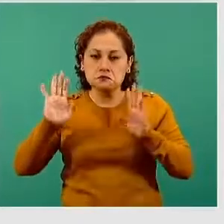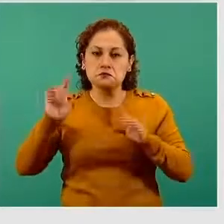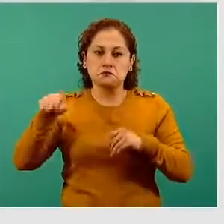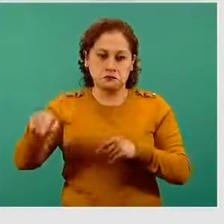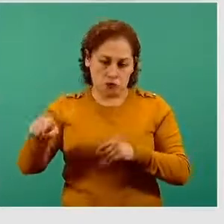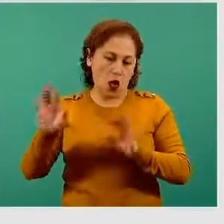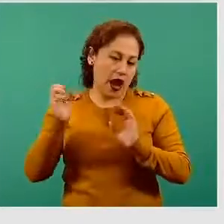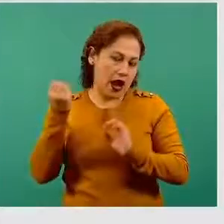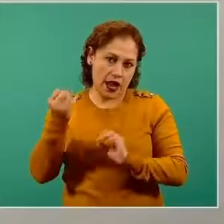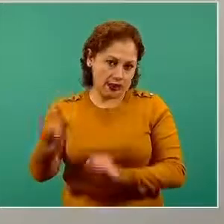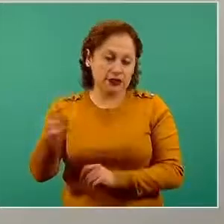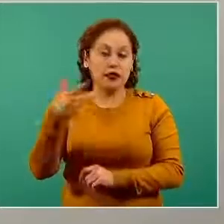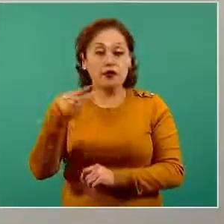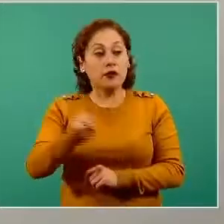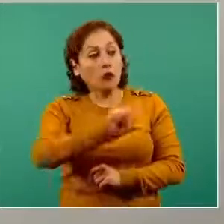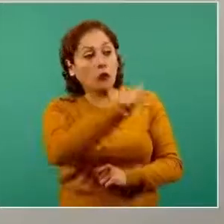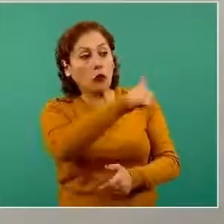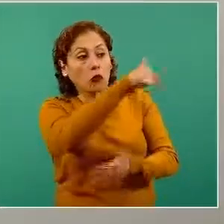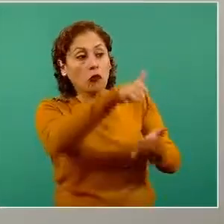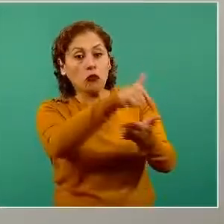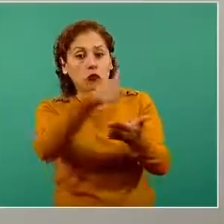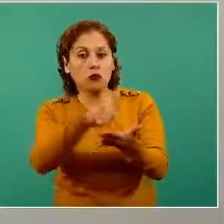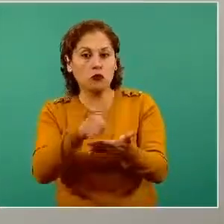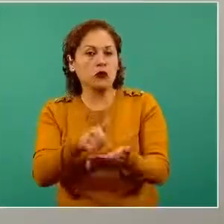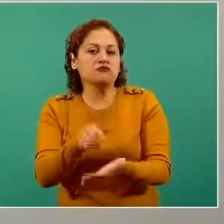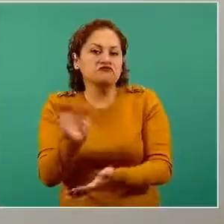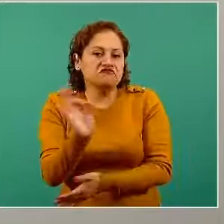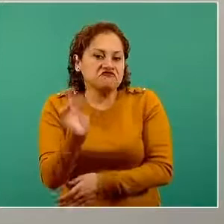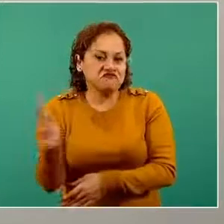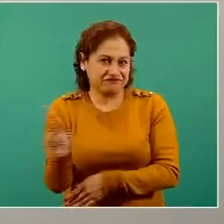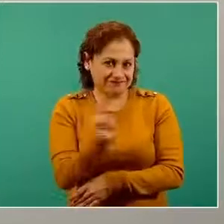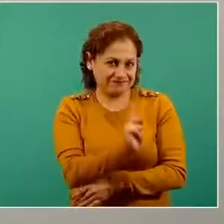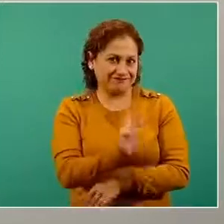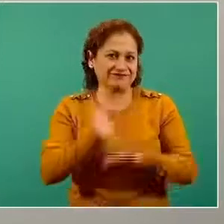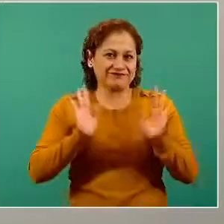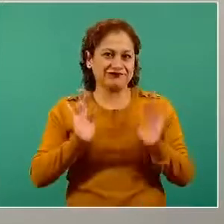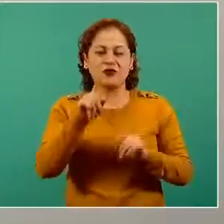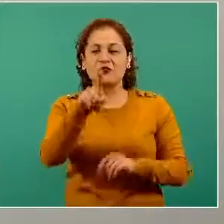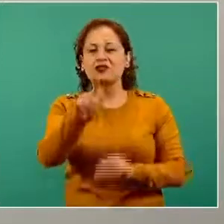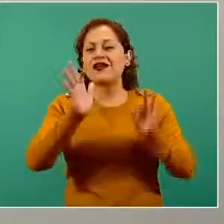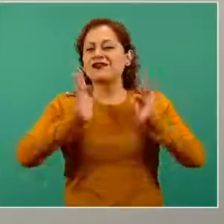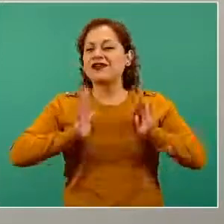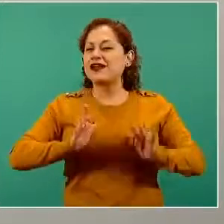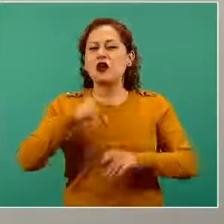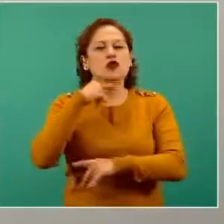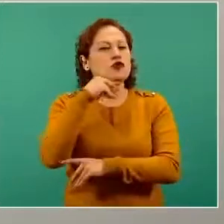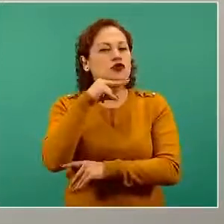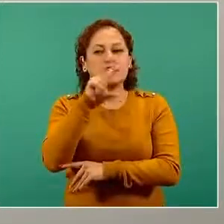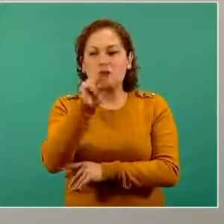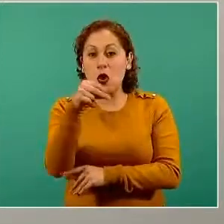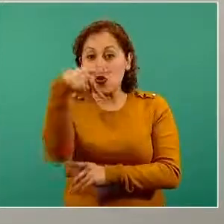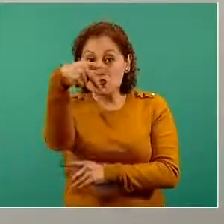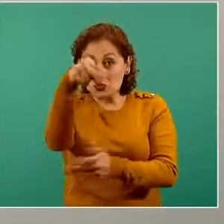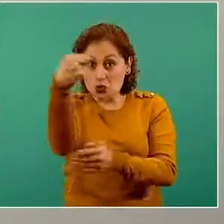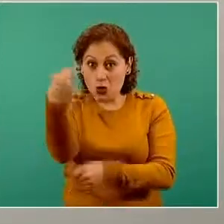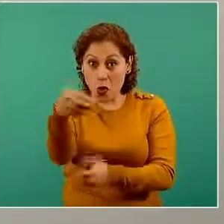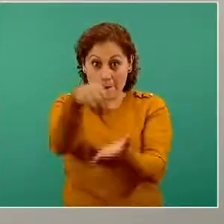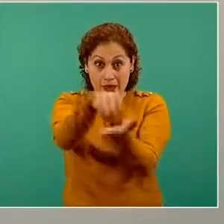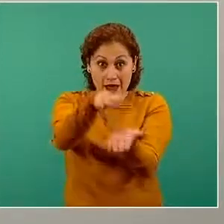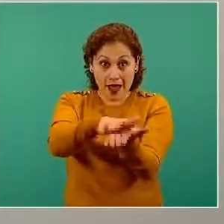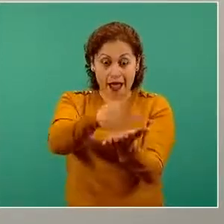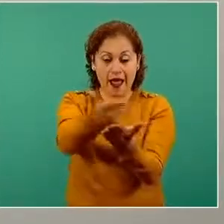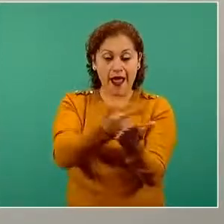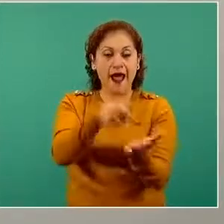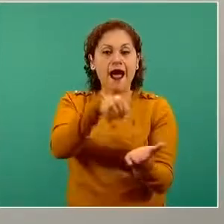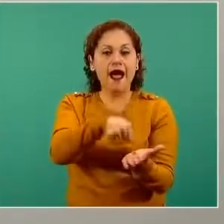municipios que hasta el momento han sido seleccionados. No se preocupen, que esténse atentos, su nombre está registrado y